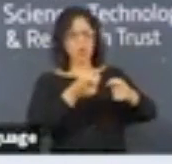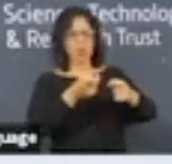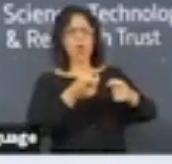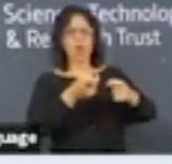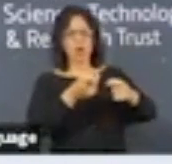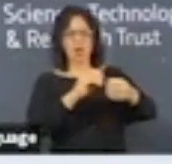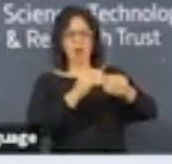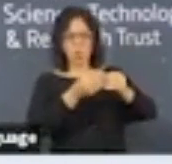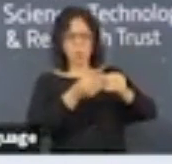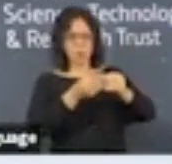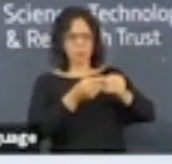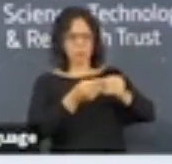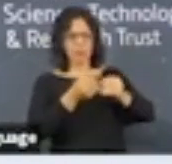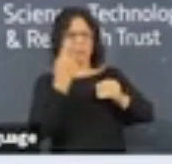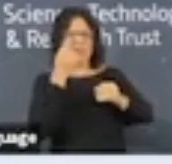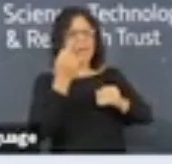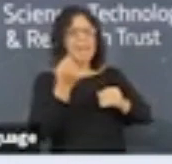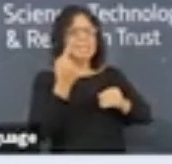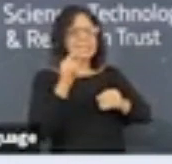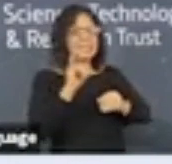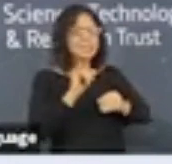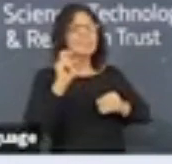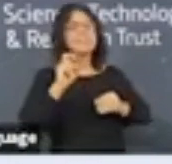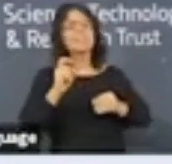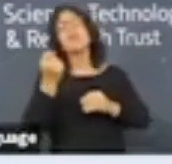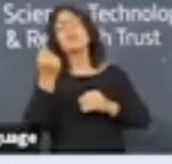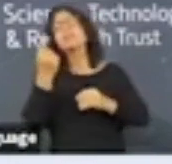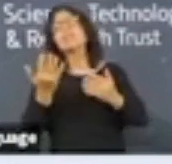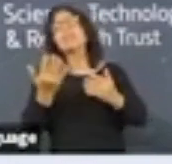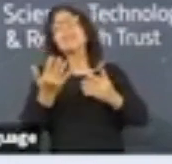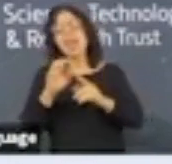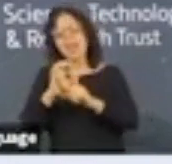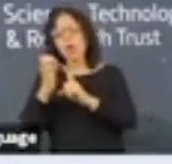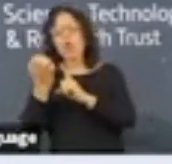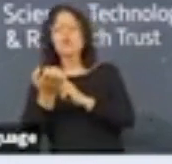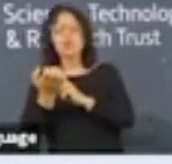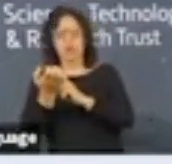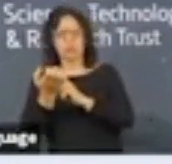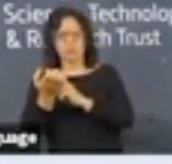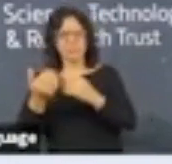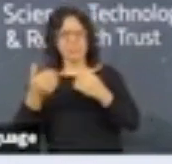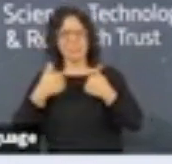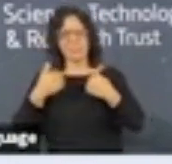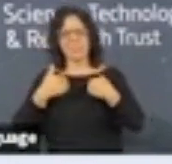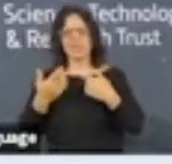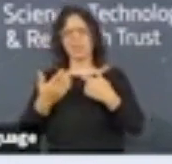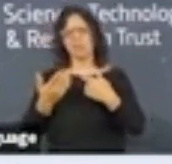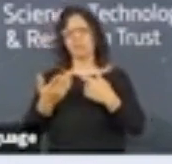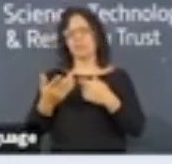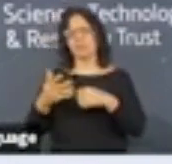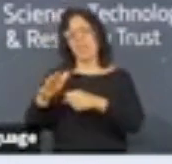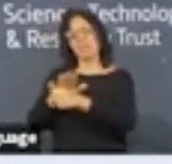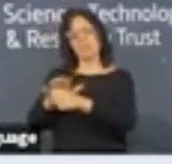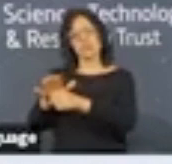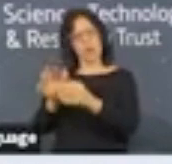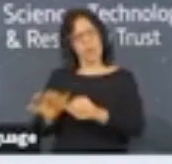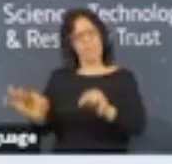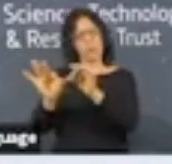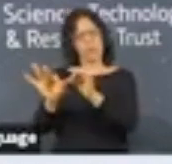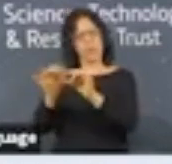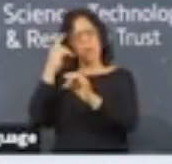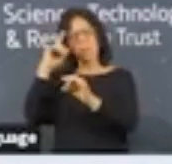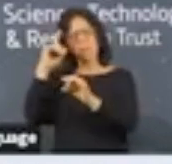ecología. Por ejemplo, hay factores que son muy importantes en determinar el número